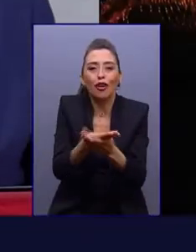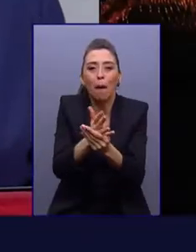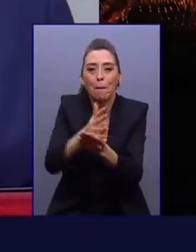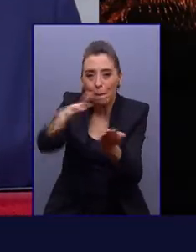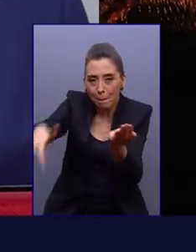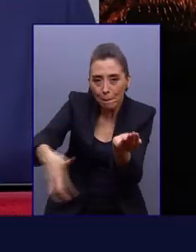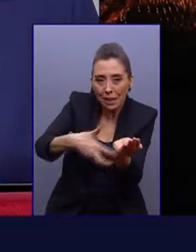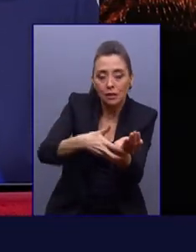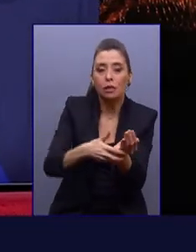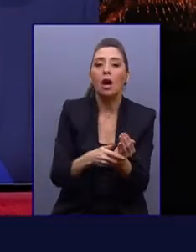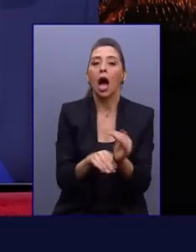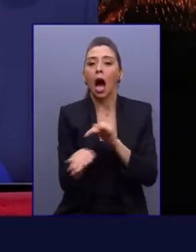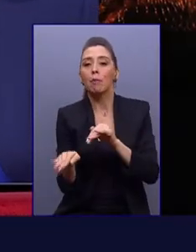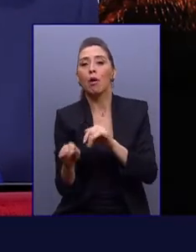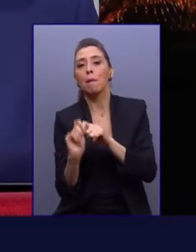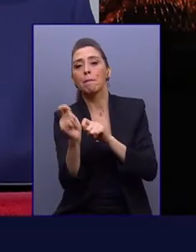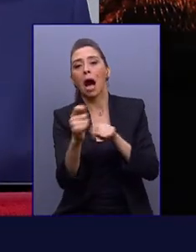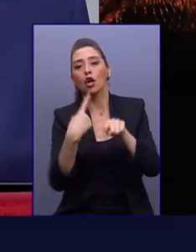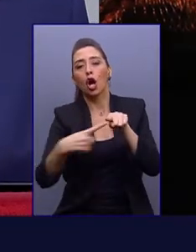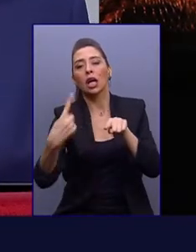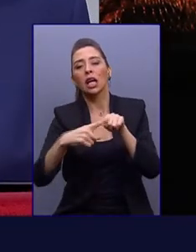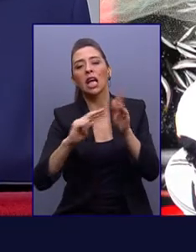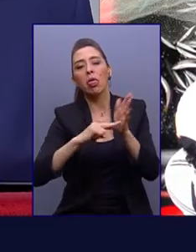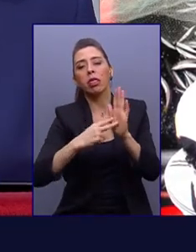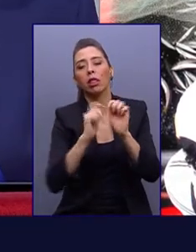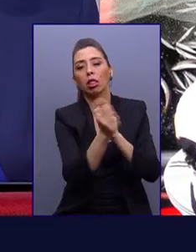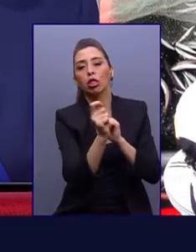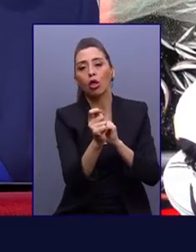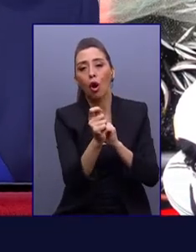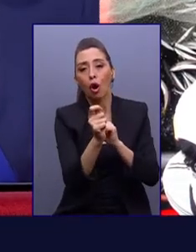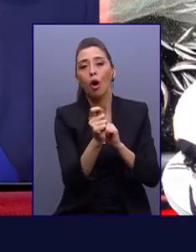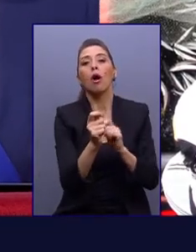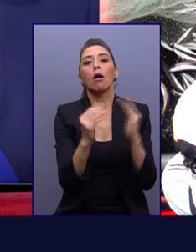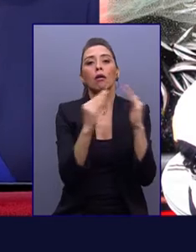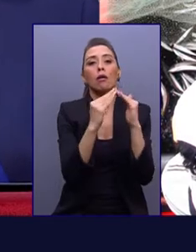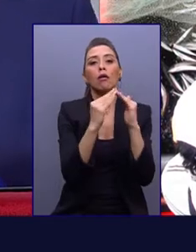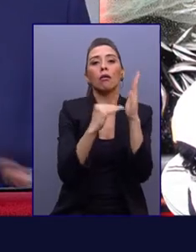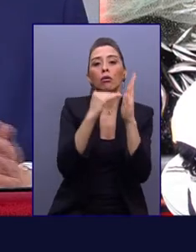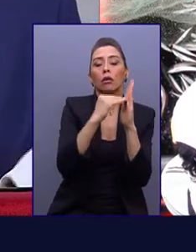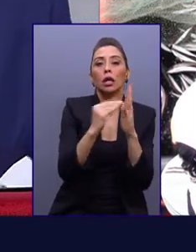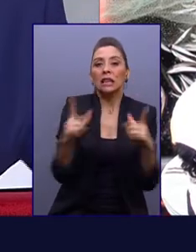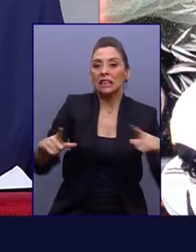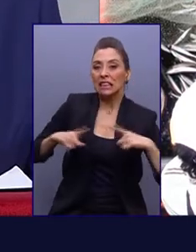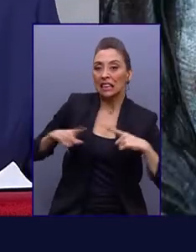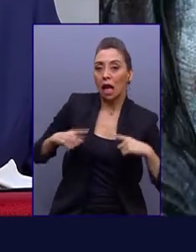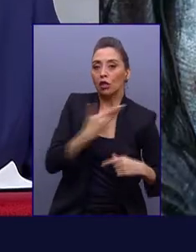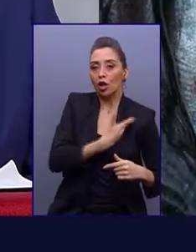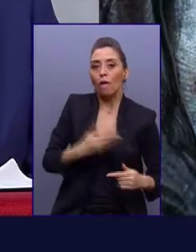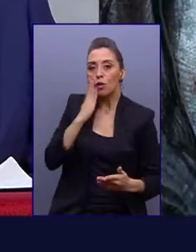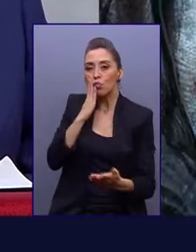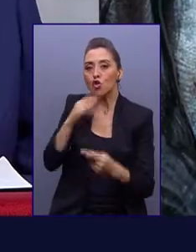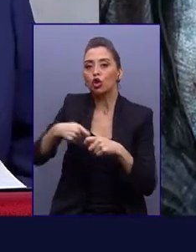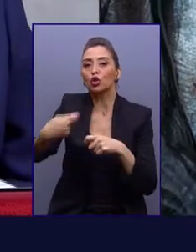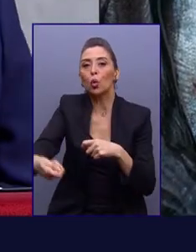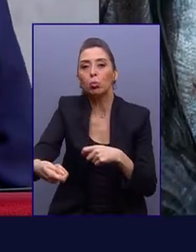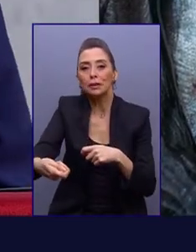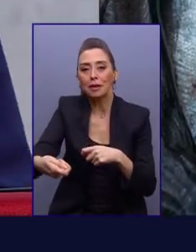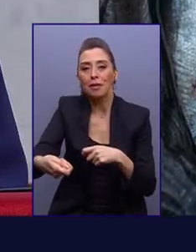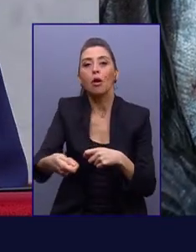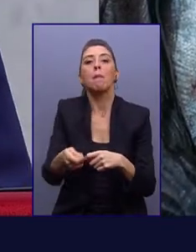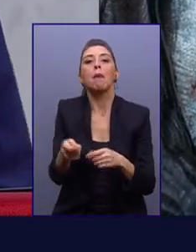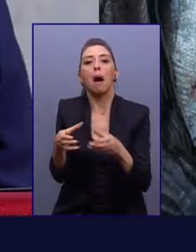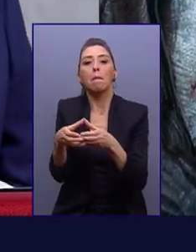el pago de créditos hipotecarios de viviendas vía subsidio en caso de cesantía, lo que favorece especialmente a los sectores